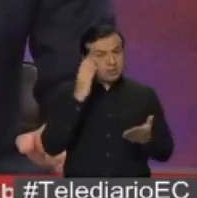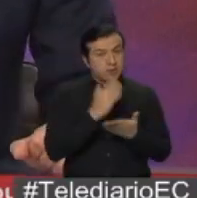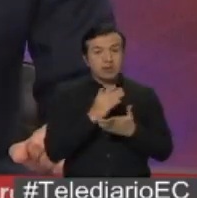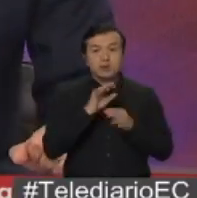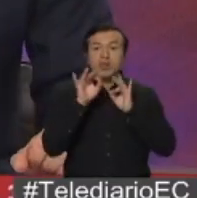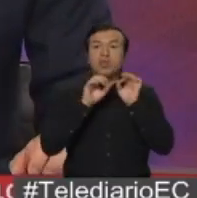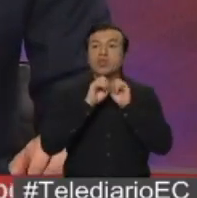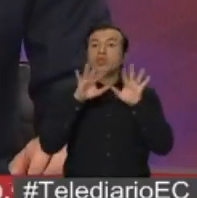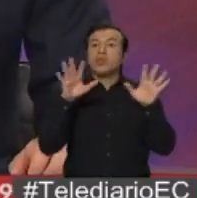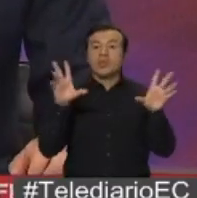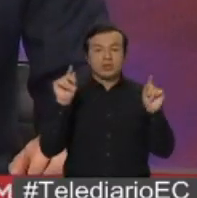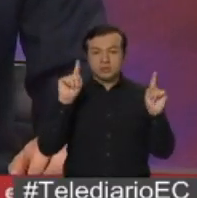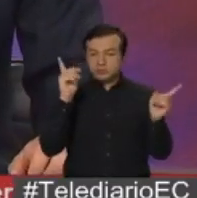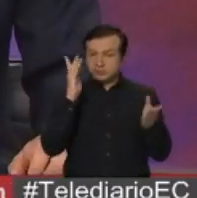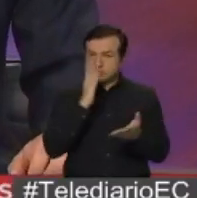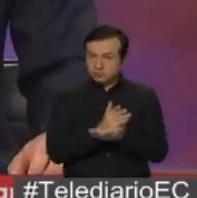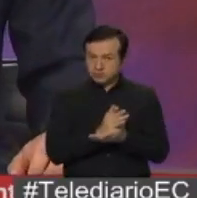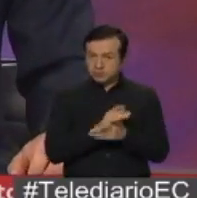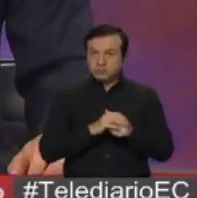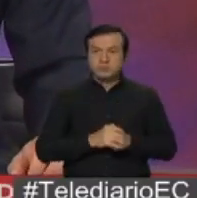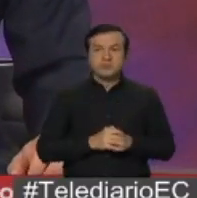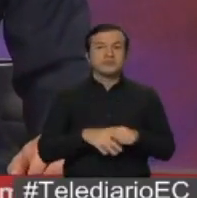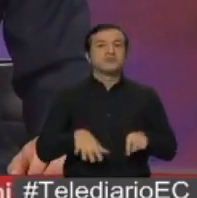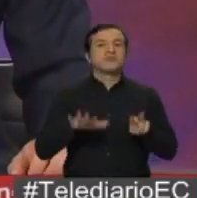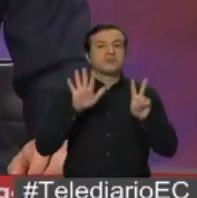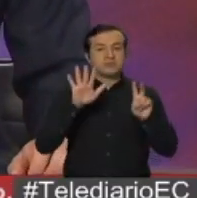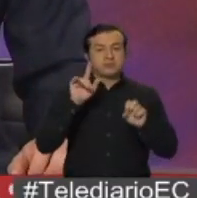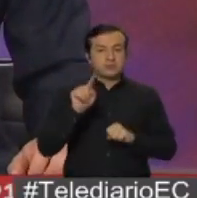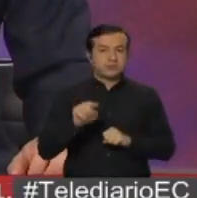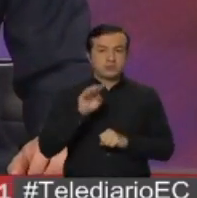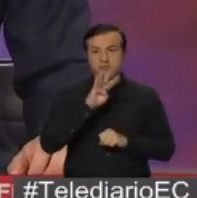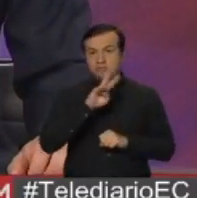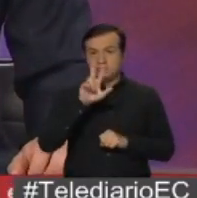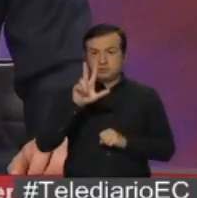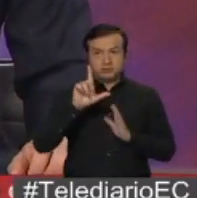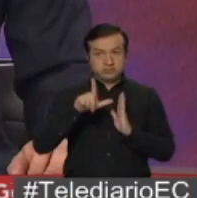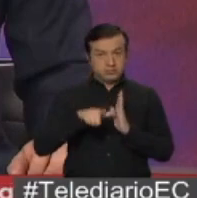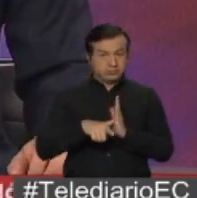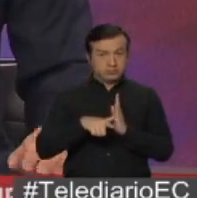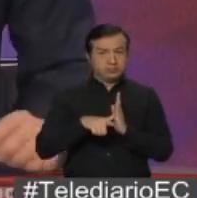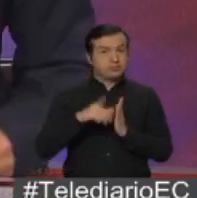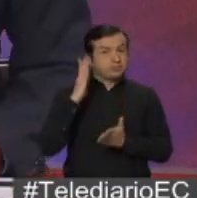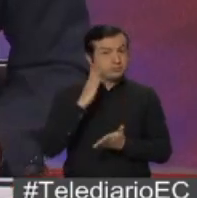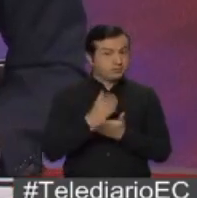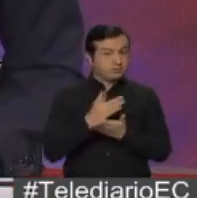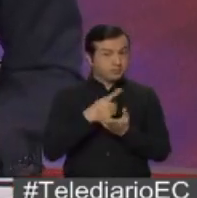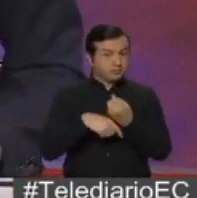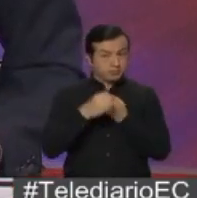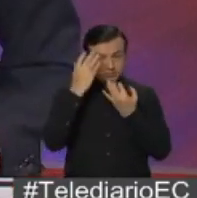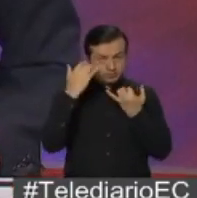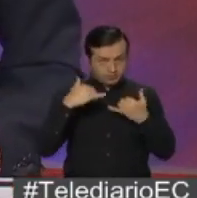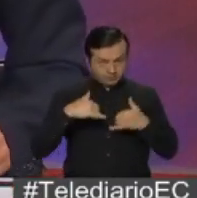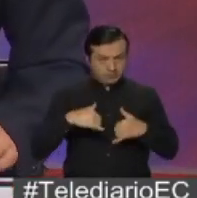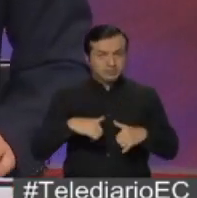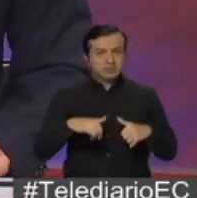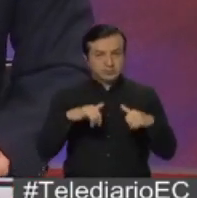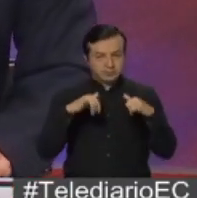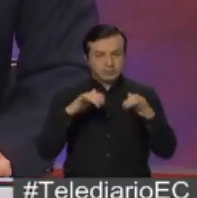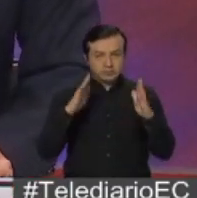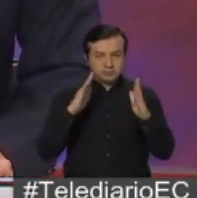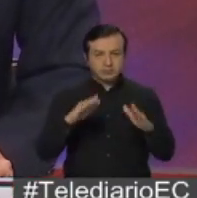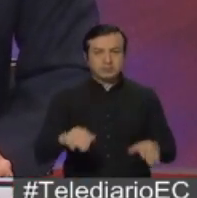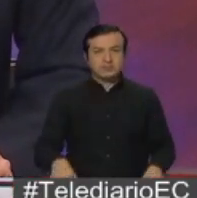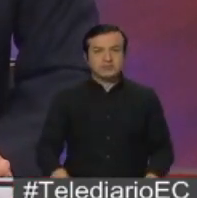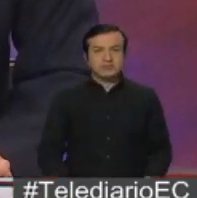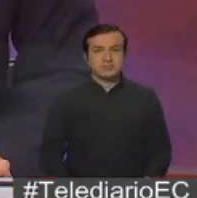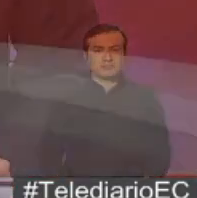avance de esta enfermedad en el mundo siete de la mañana 43 minutos vamos a hacer una pausa regresamos en breve con más sigan con